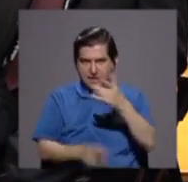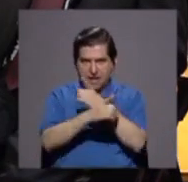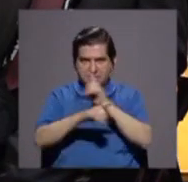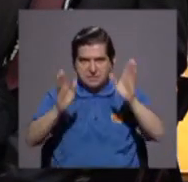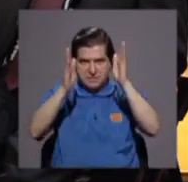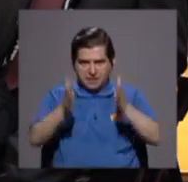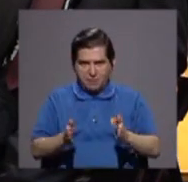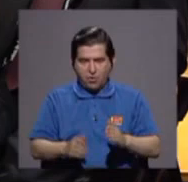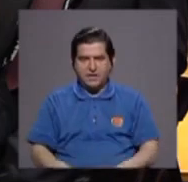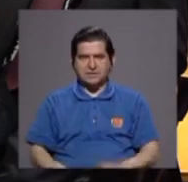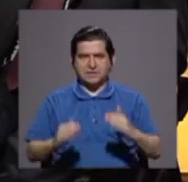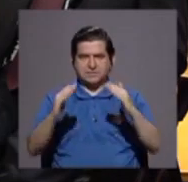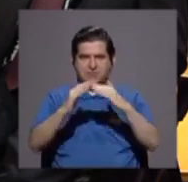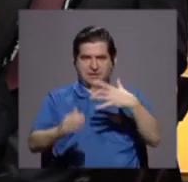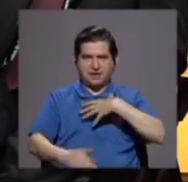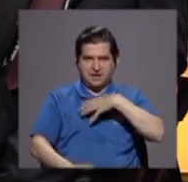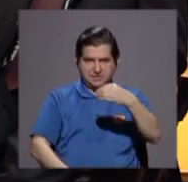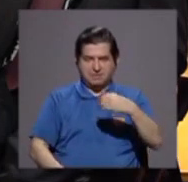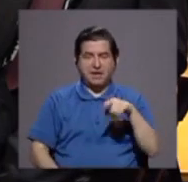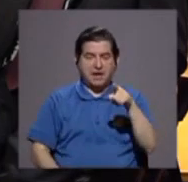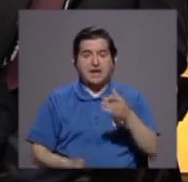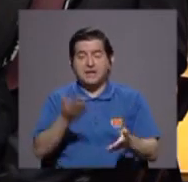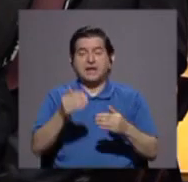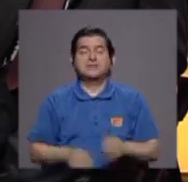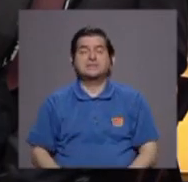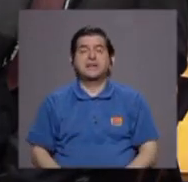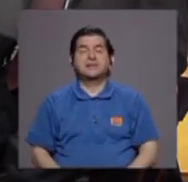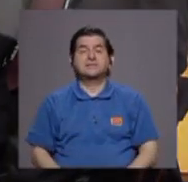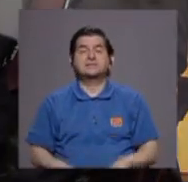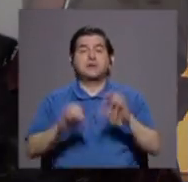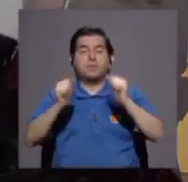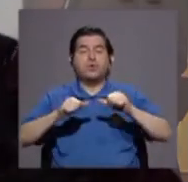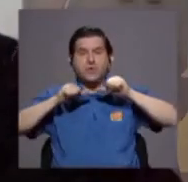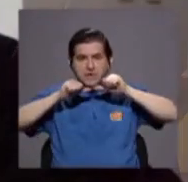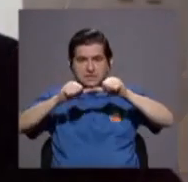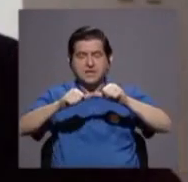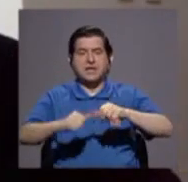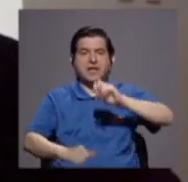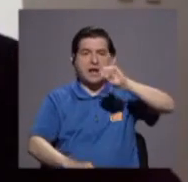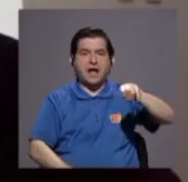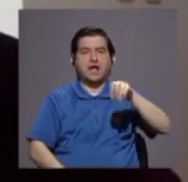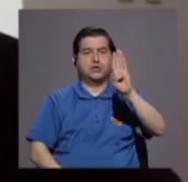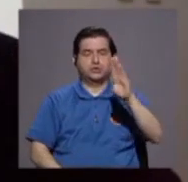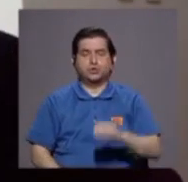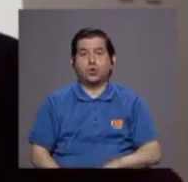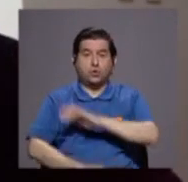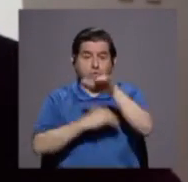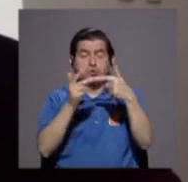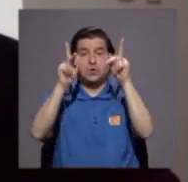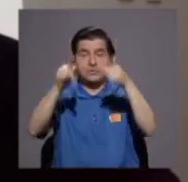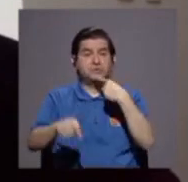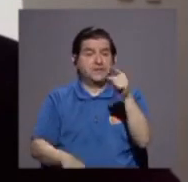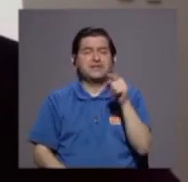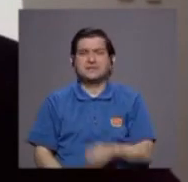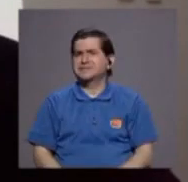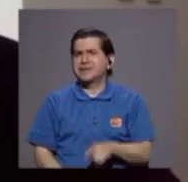demócrata en la Casa Blanca, como una eventual sucesora de Biden, de quien todo el mundo dice que es muy difícil que